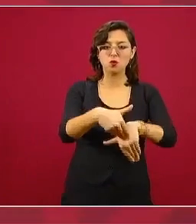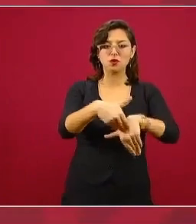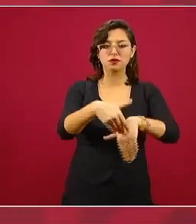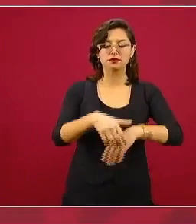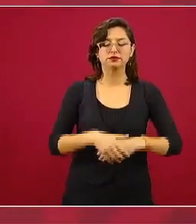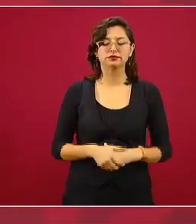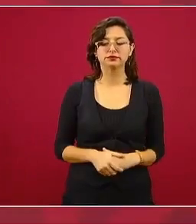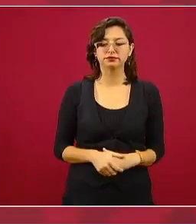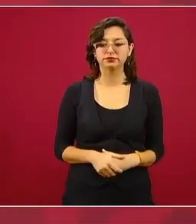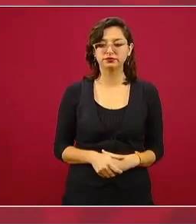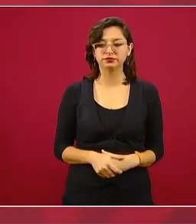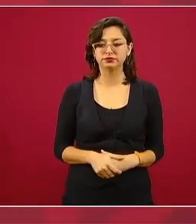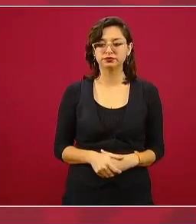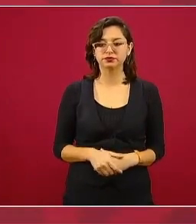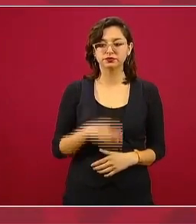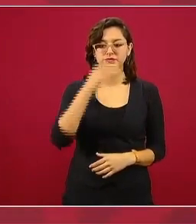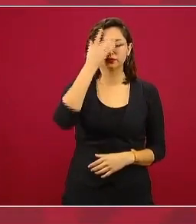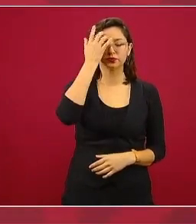cuidándonos,